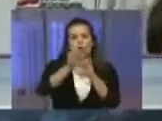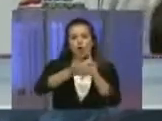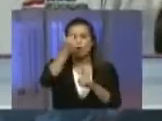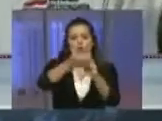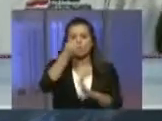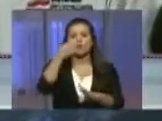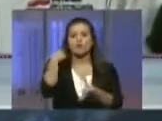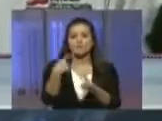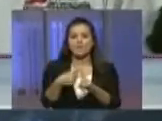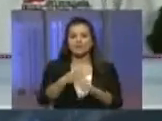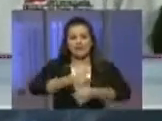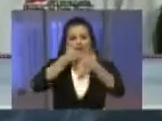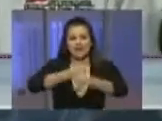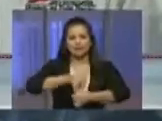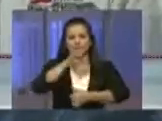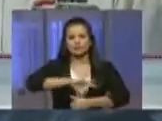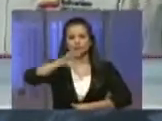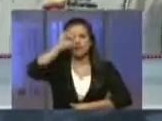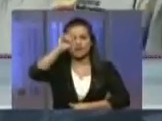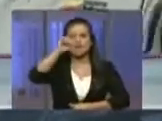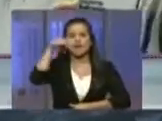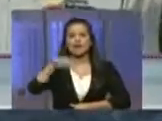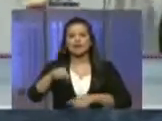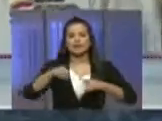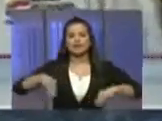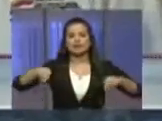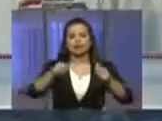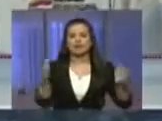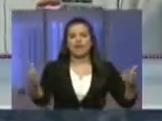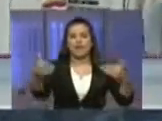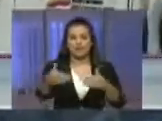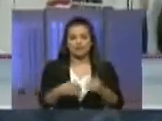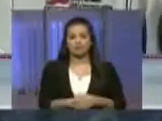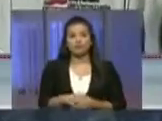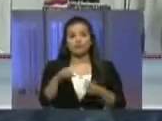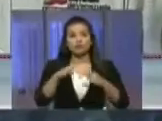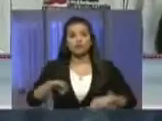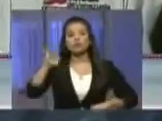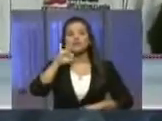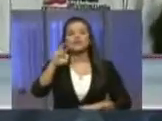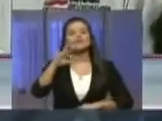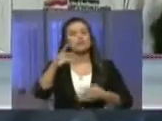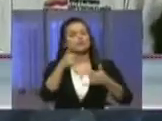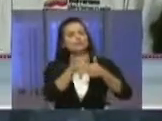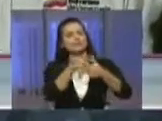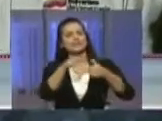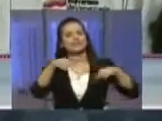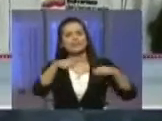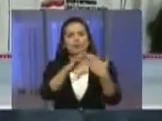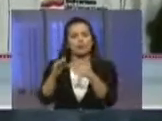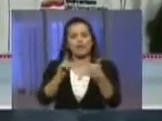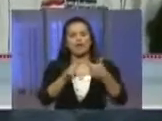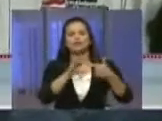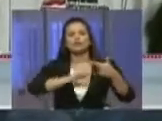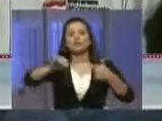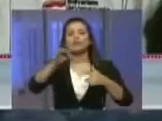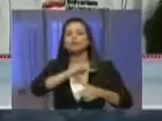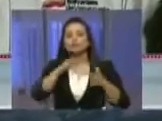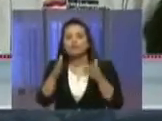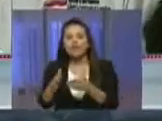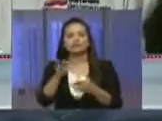retos del socialismo en lo territorial el socialismo en lo social el ismo